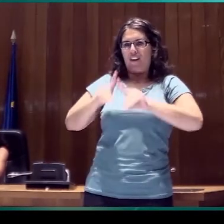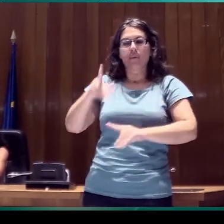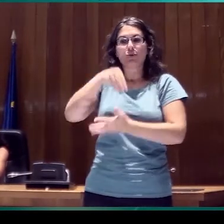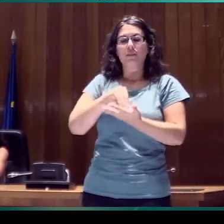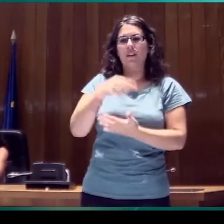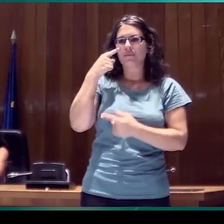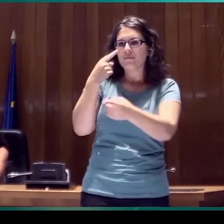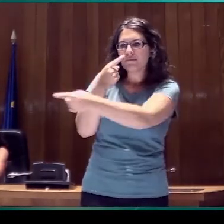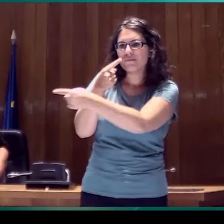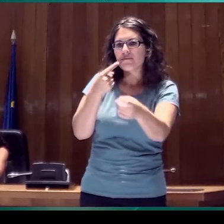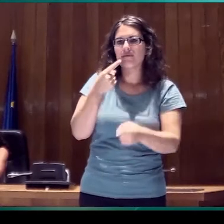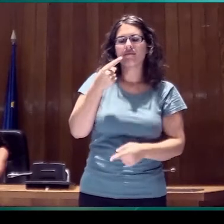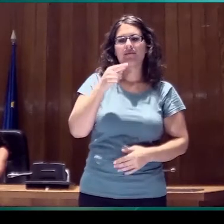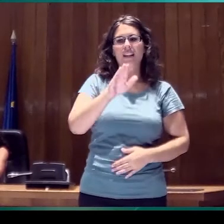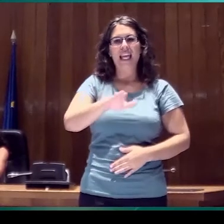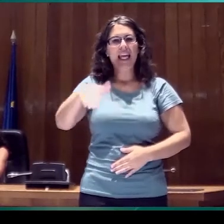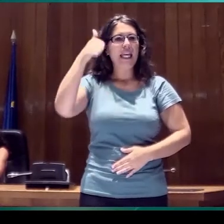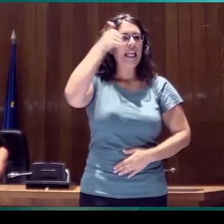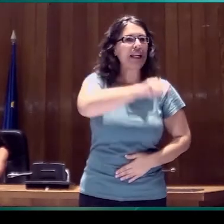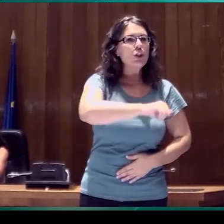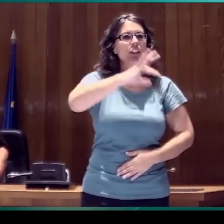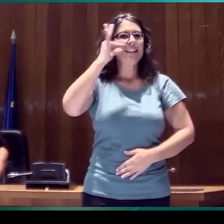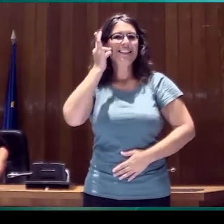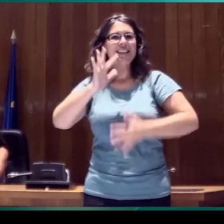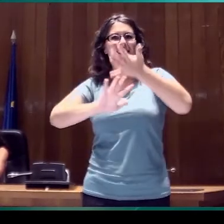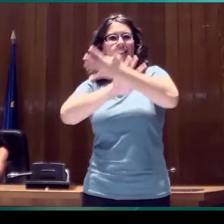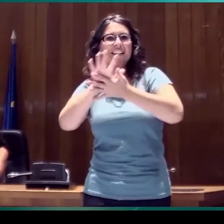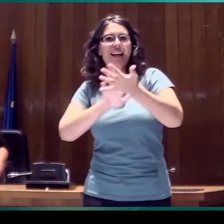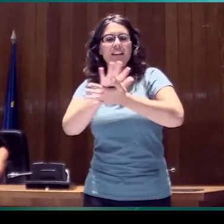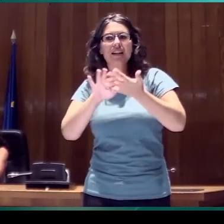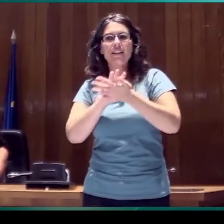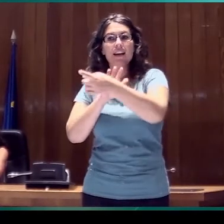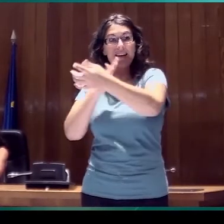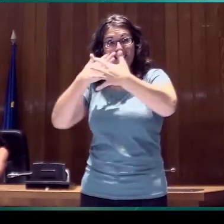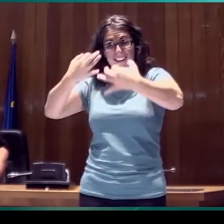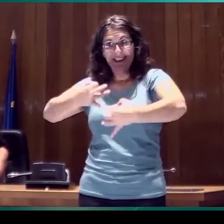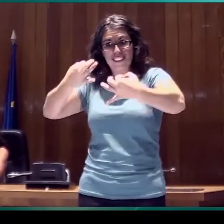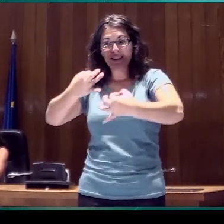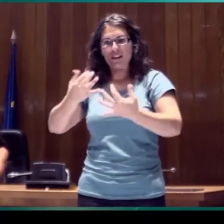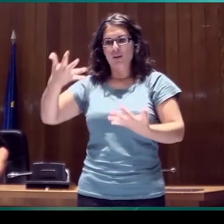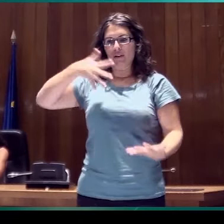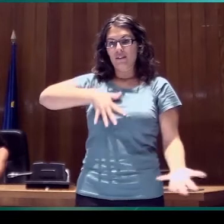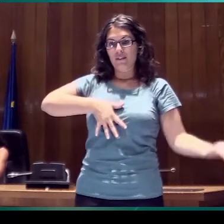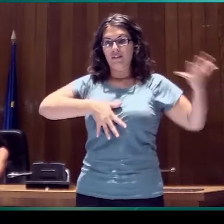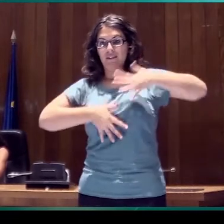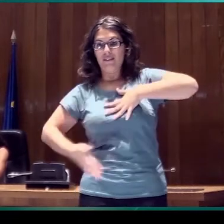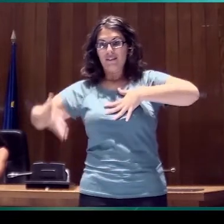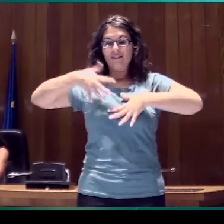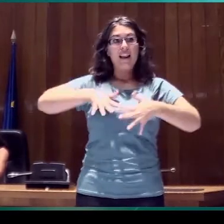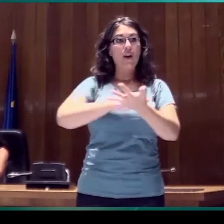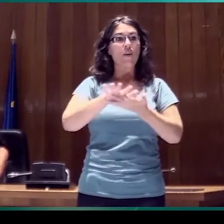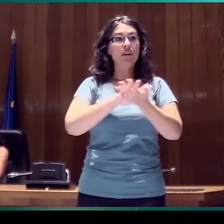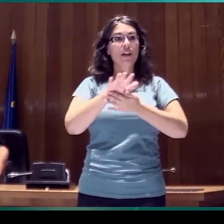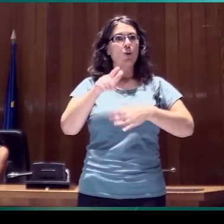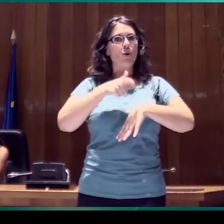sordos signantes, que no están adquiriendo la lengua de signos al ritmo de la manera que sería la esperada.